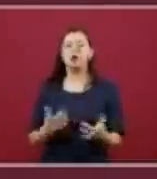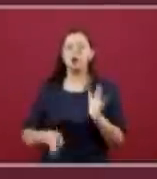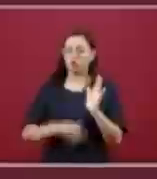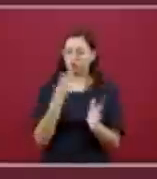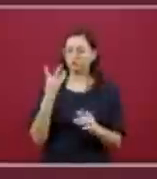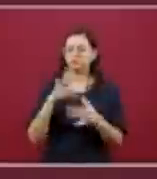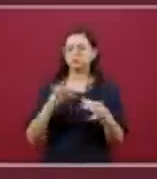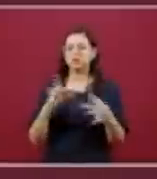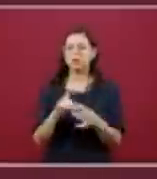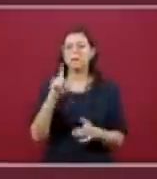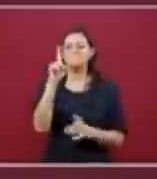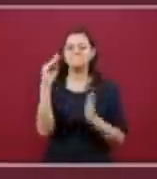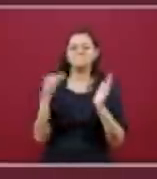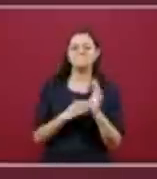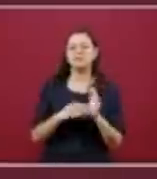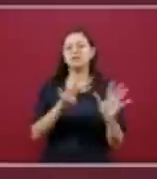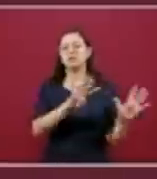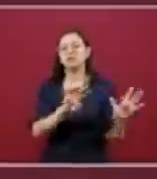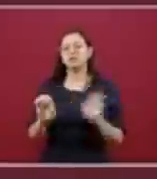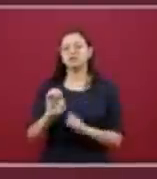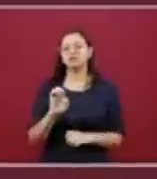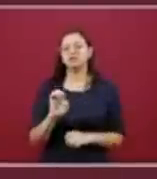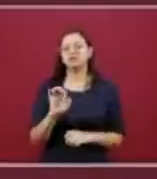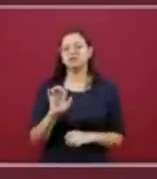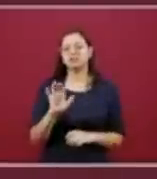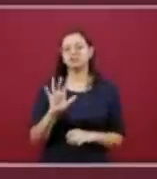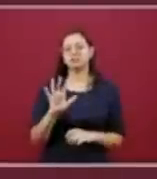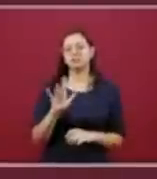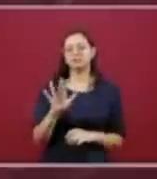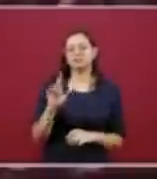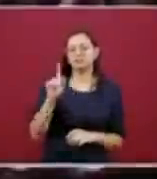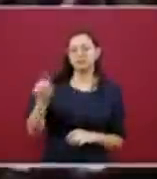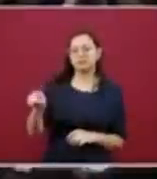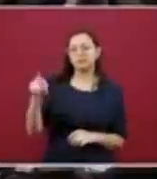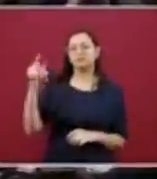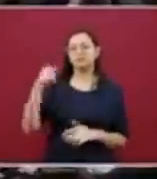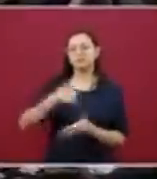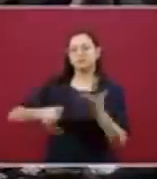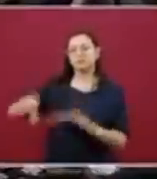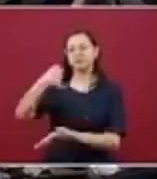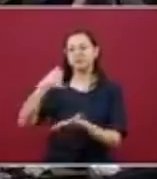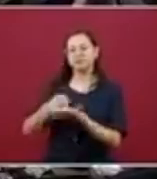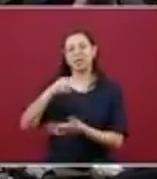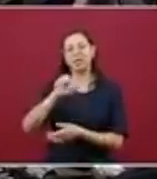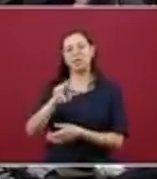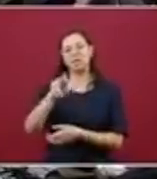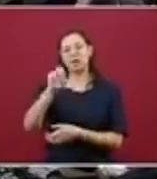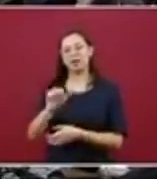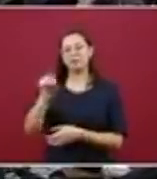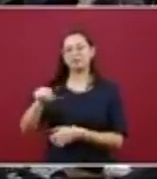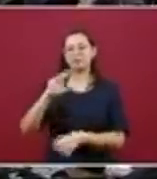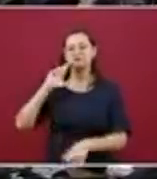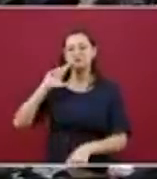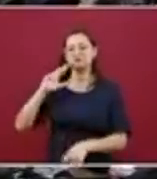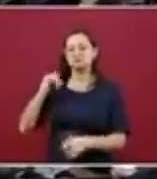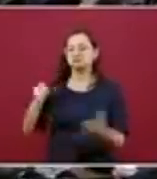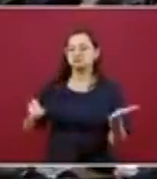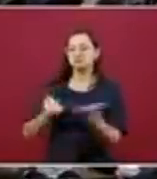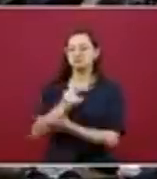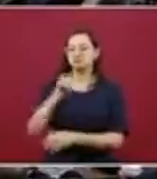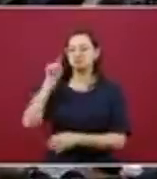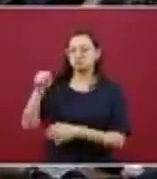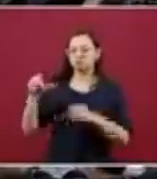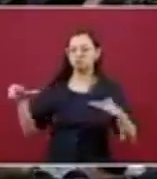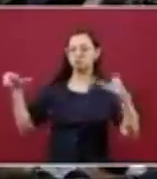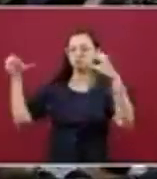1905, por decreto del presidente Porfirio Díaz, las Islas Marías se destinaron al establecimiento de la colonia